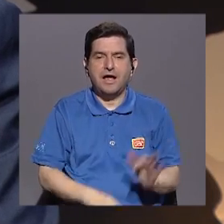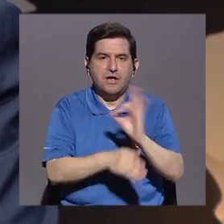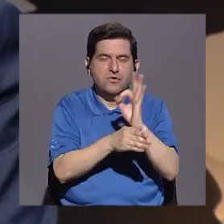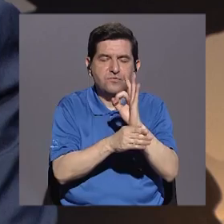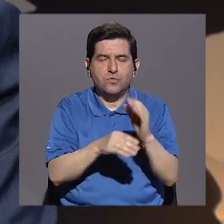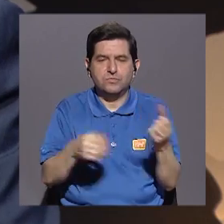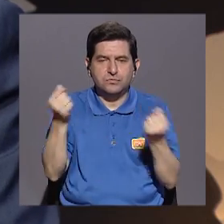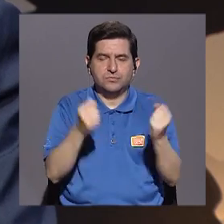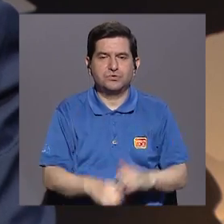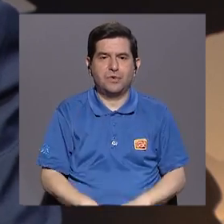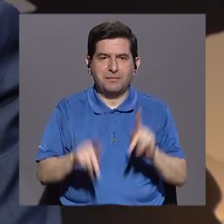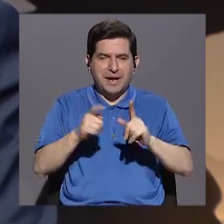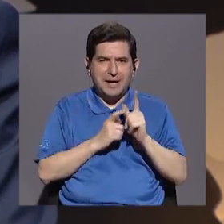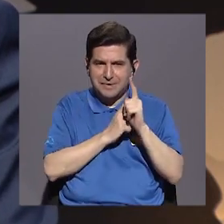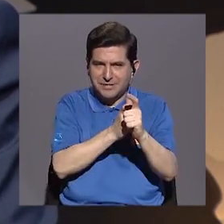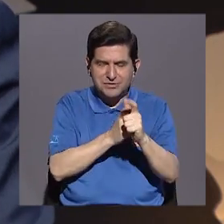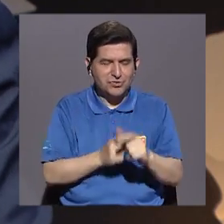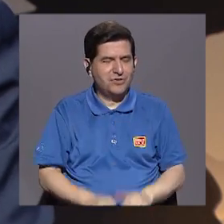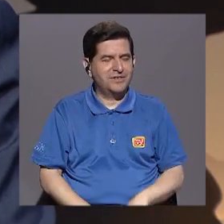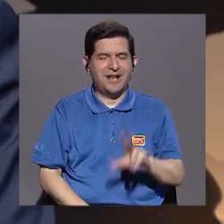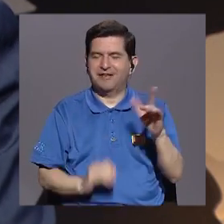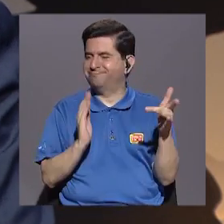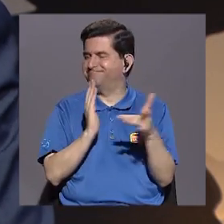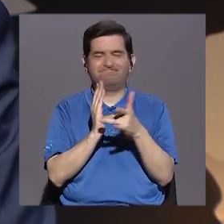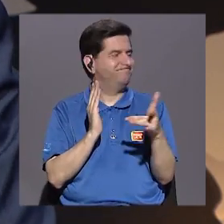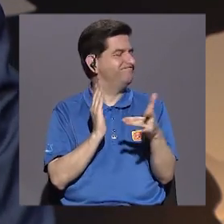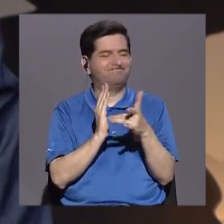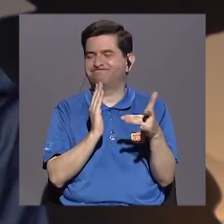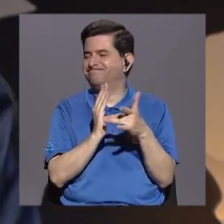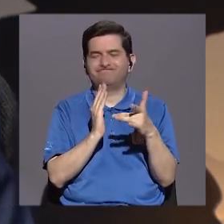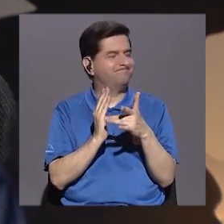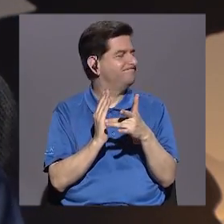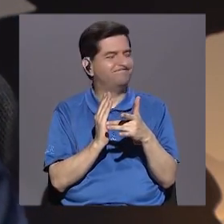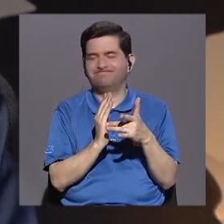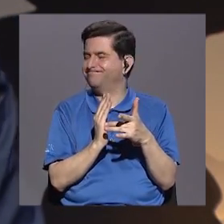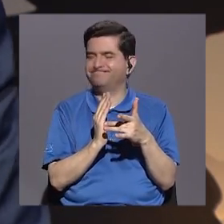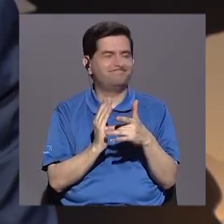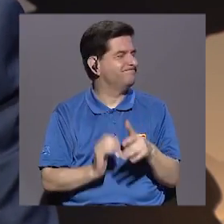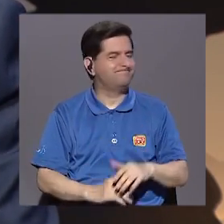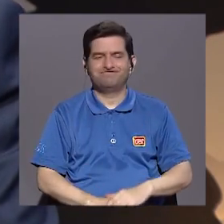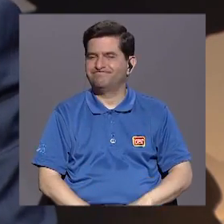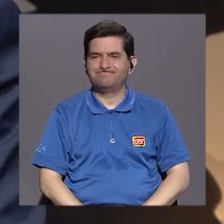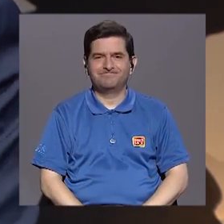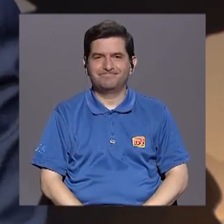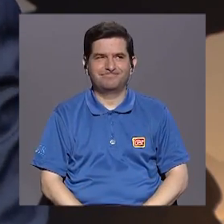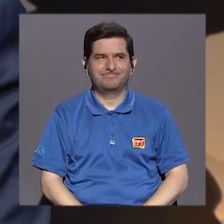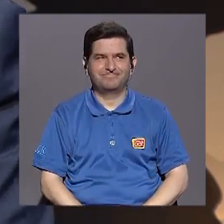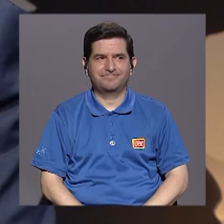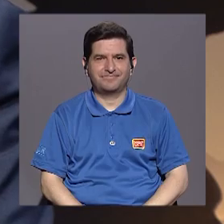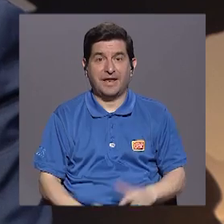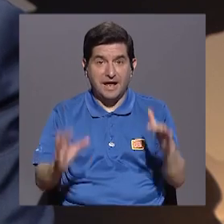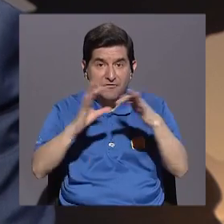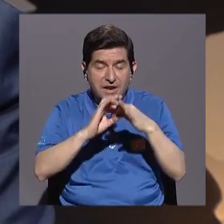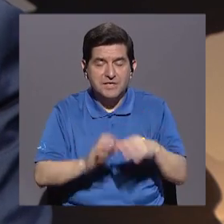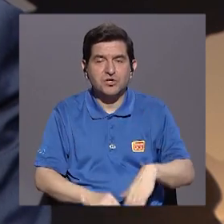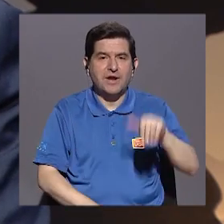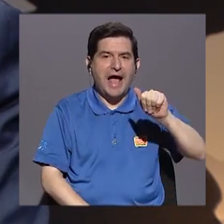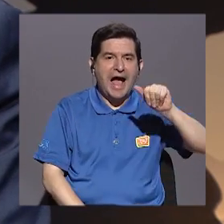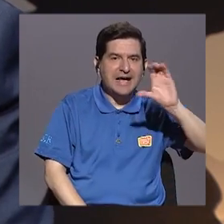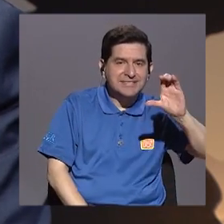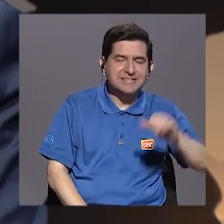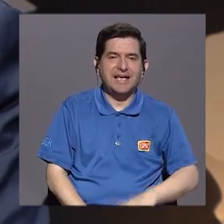para los picones pues eso no es sería una tecnología muy agradable es éste en cuanto al aire acondicionado